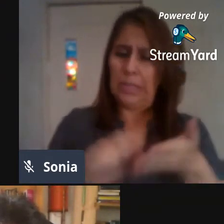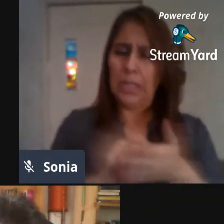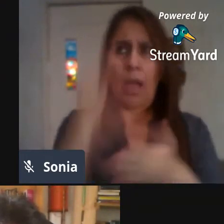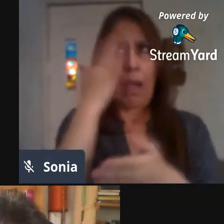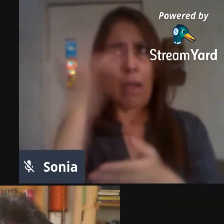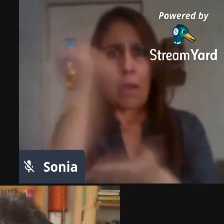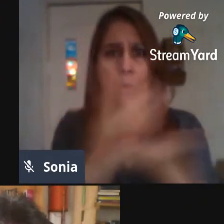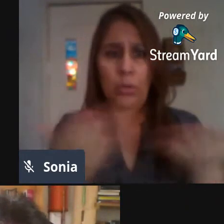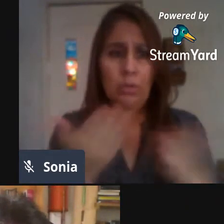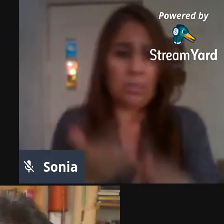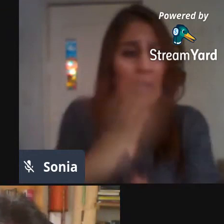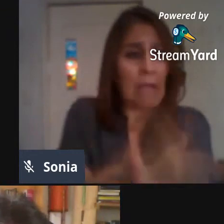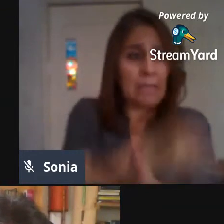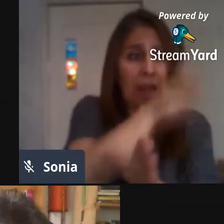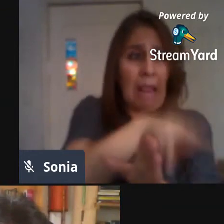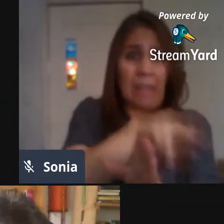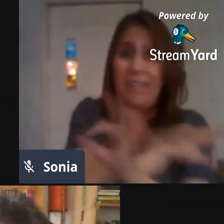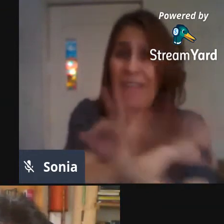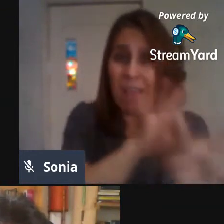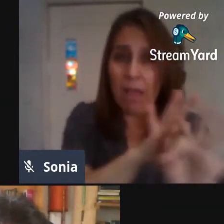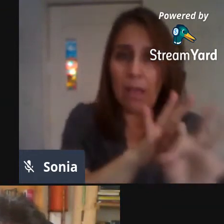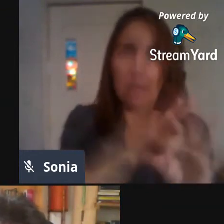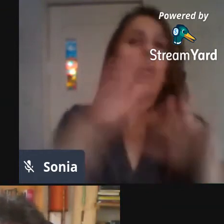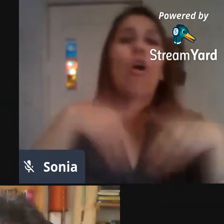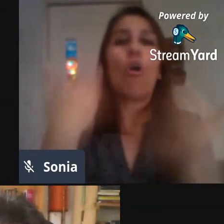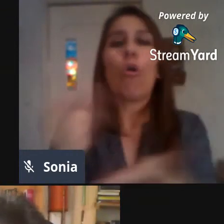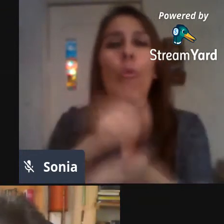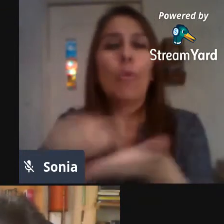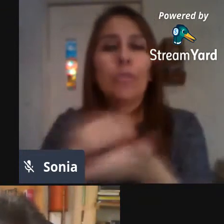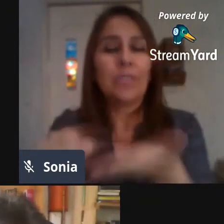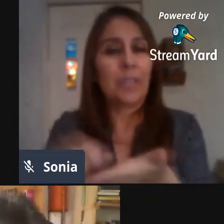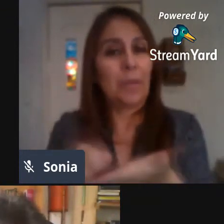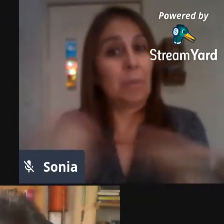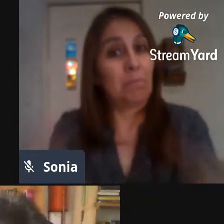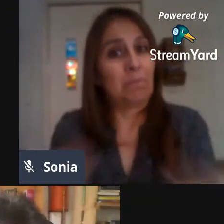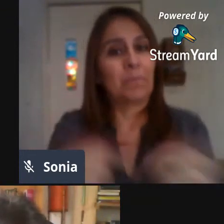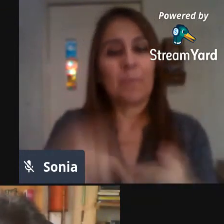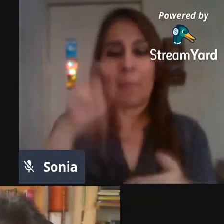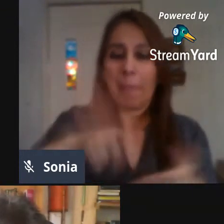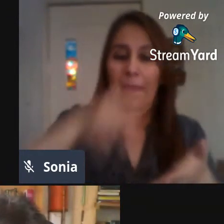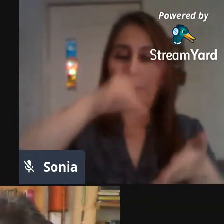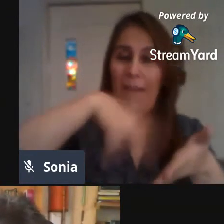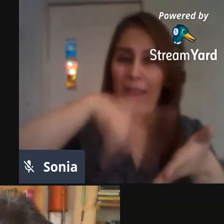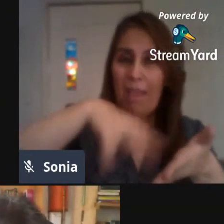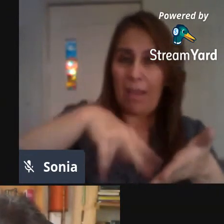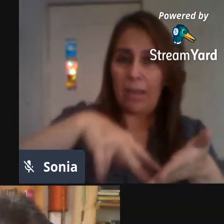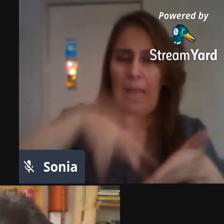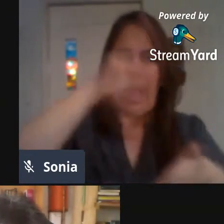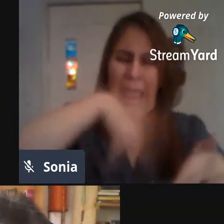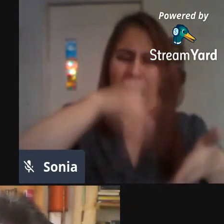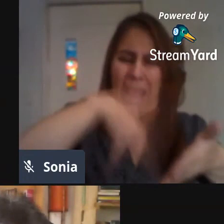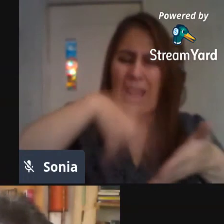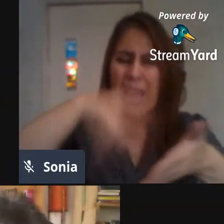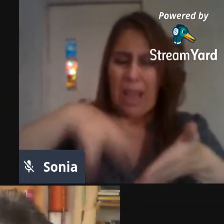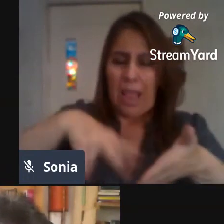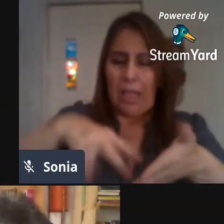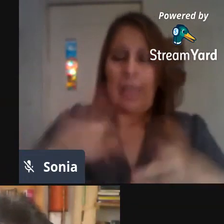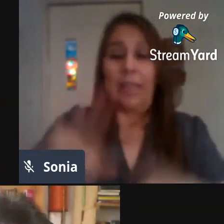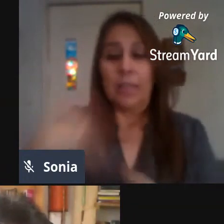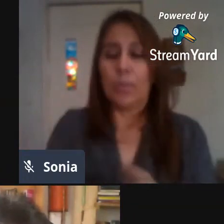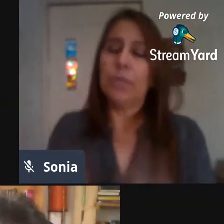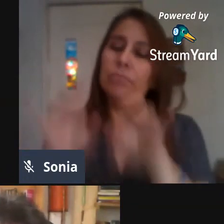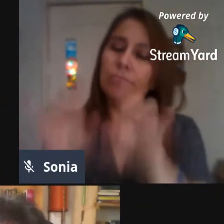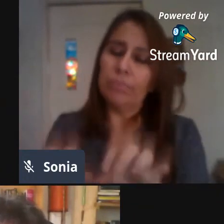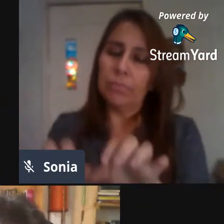nos toca leer mucho mucho mucho para siquiera escribir dos líneas yo creo que es una reflexión bien bonita que nos podemos llevar de hoy